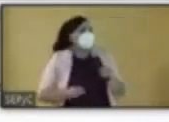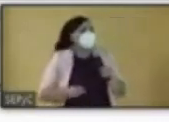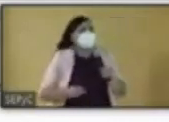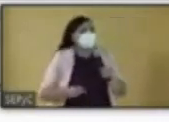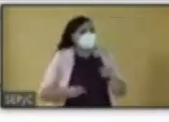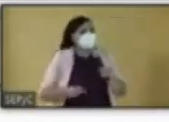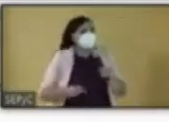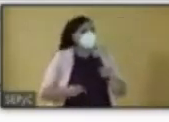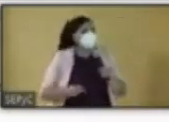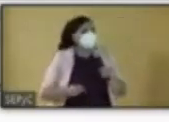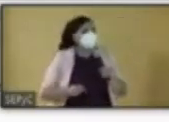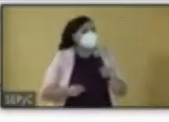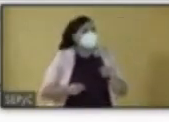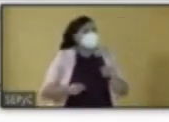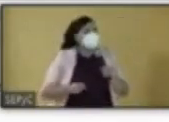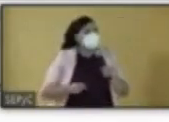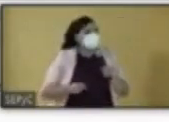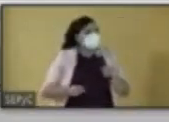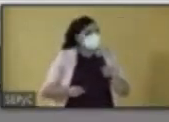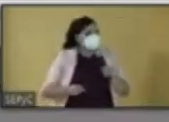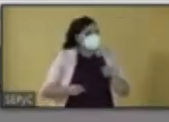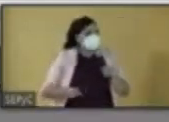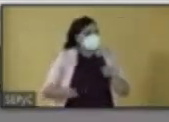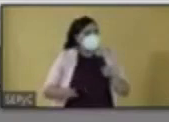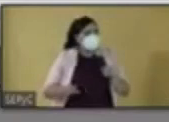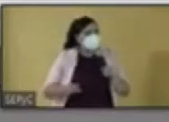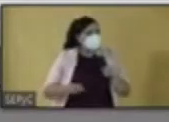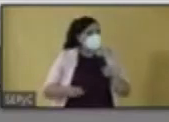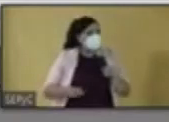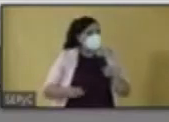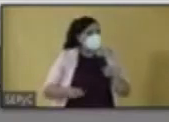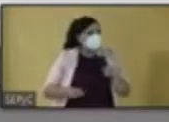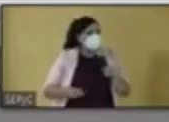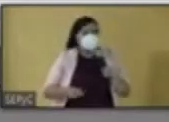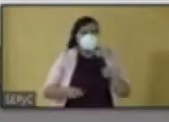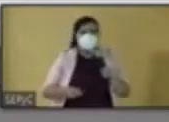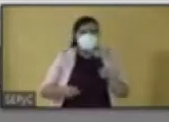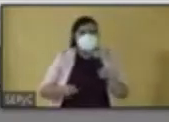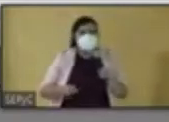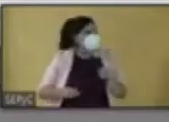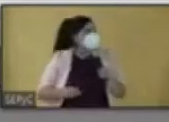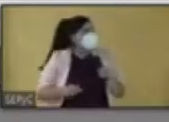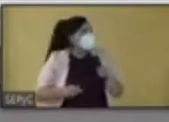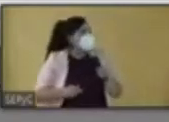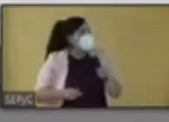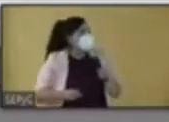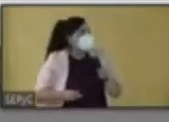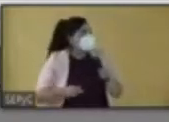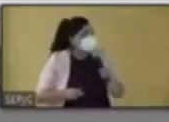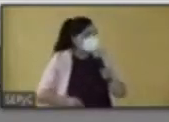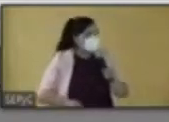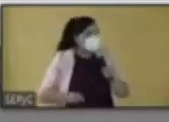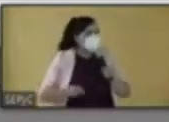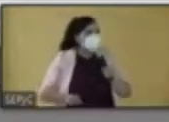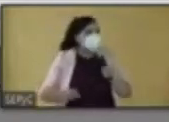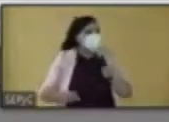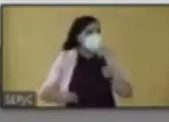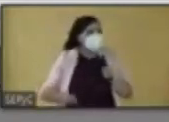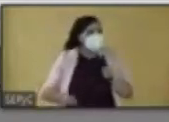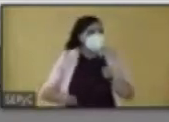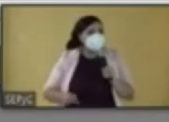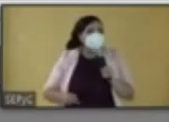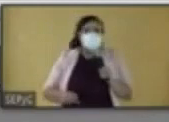la mecánica sería la misma. Dar agregar, ya aparecería de completo. Damos a agregar e